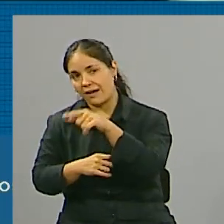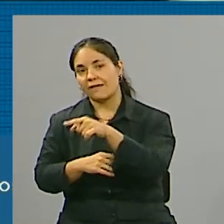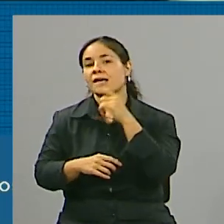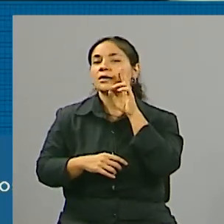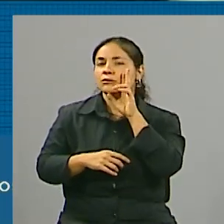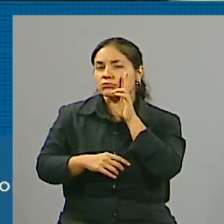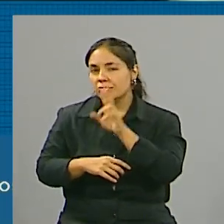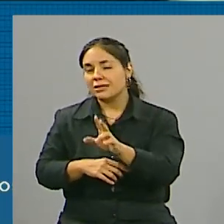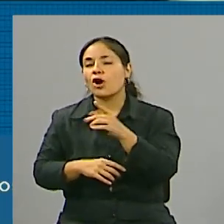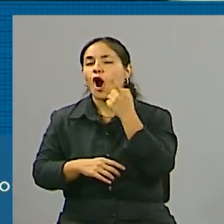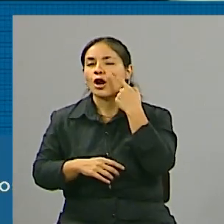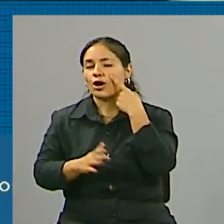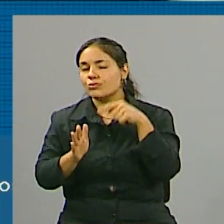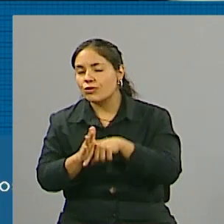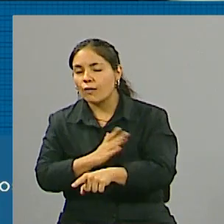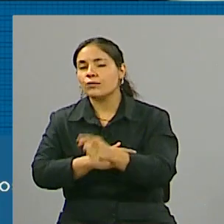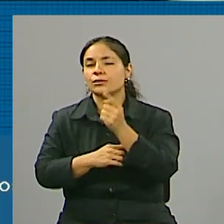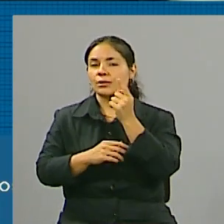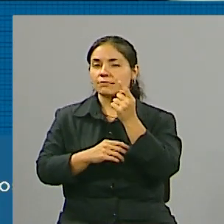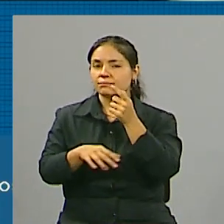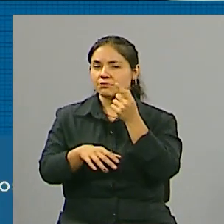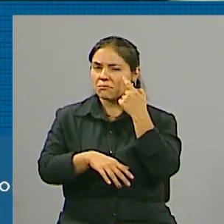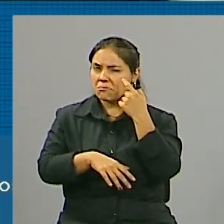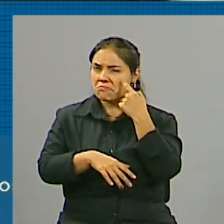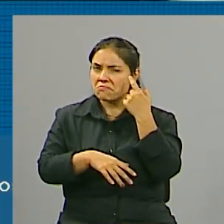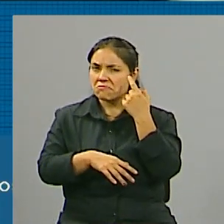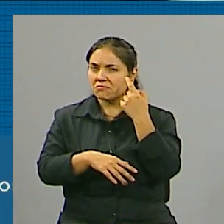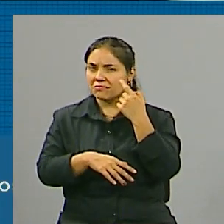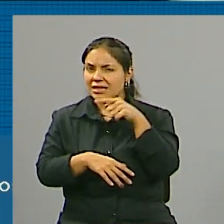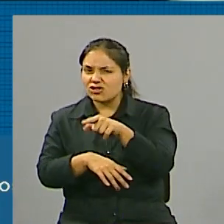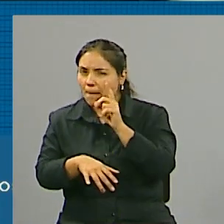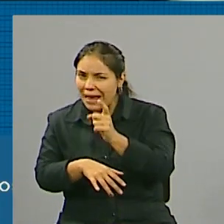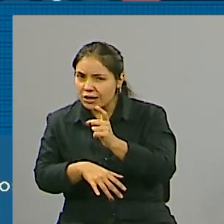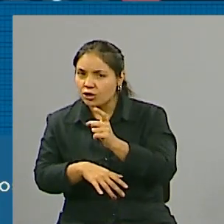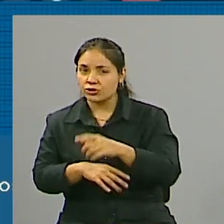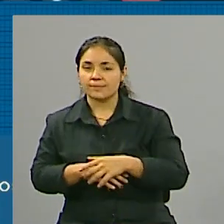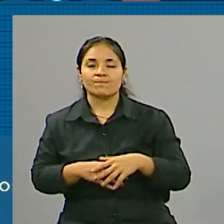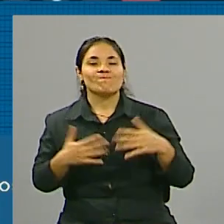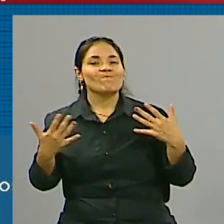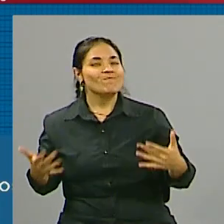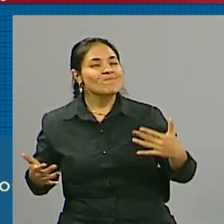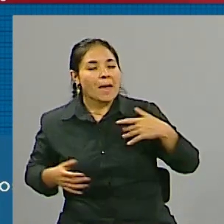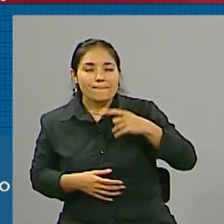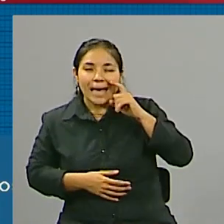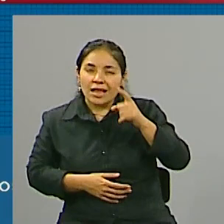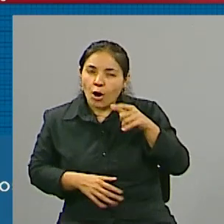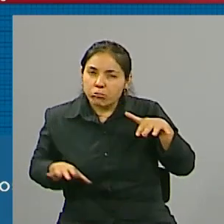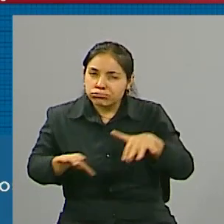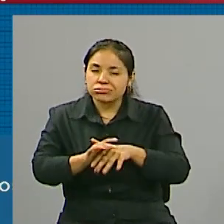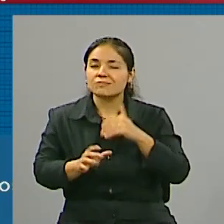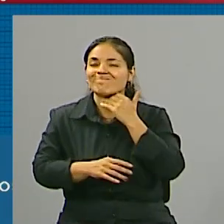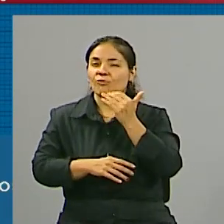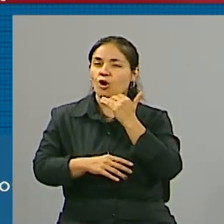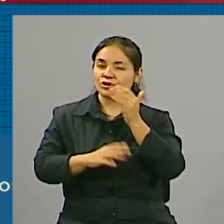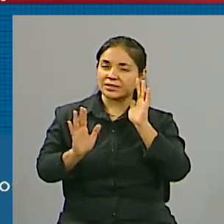más racional en cuanto a este tema. Sí, no sé si la palabra es peligroso, pero sin duda que en la